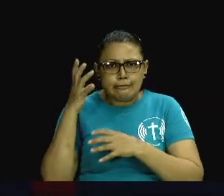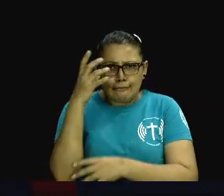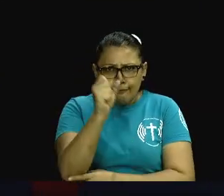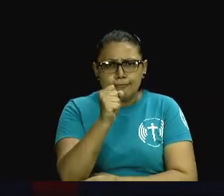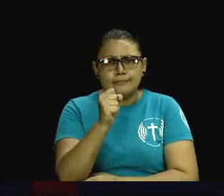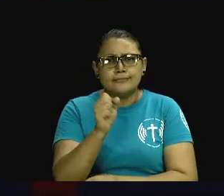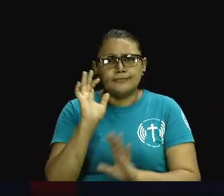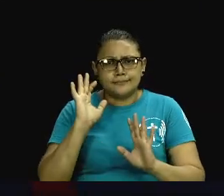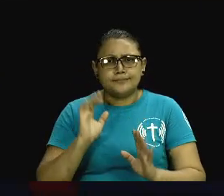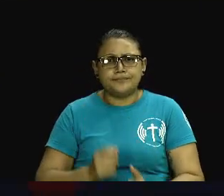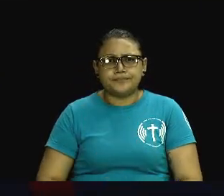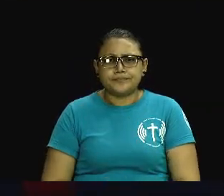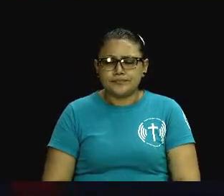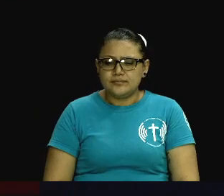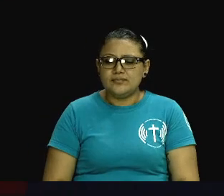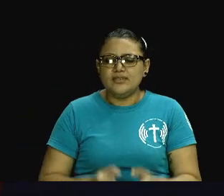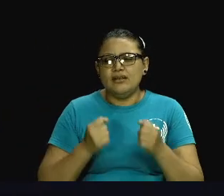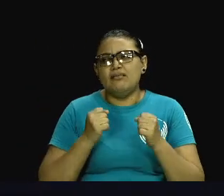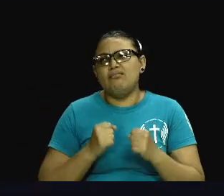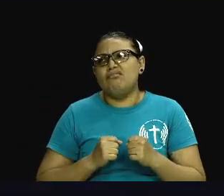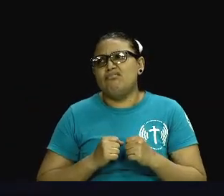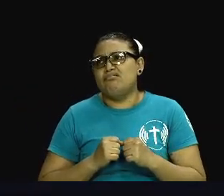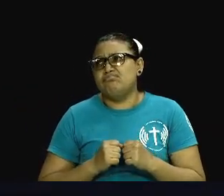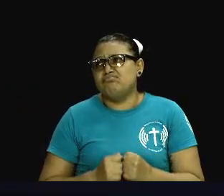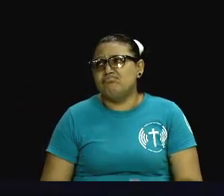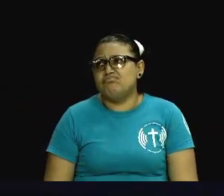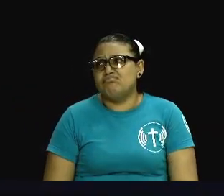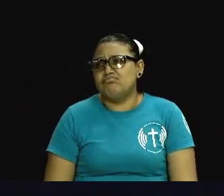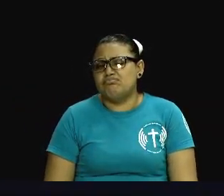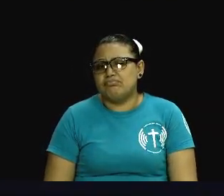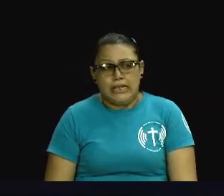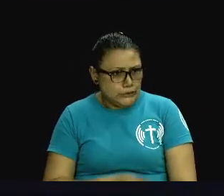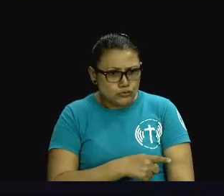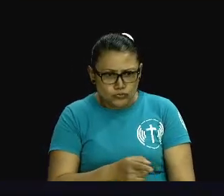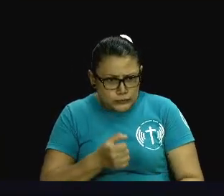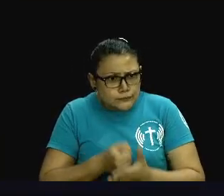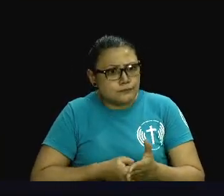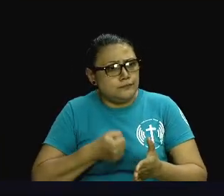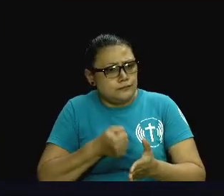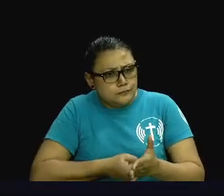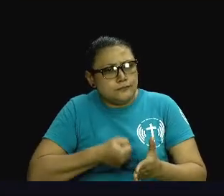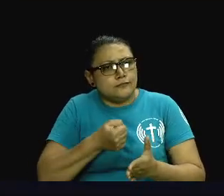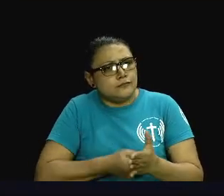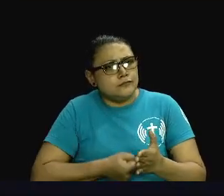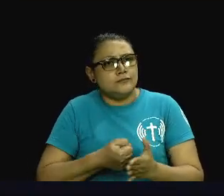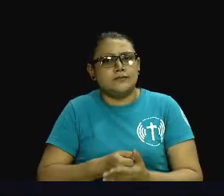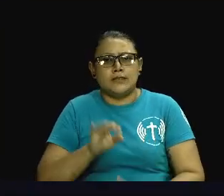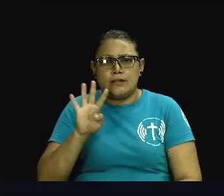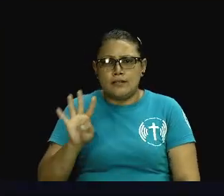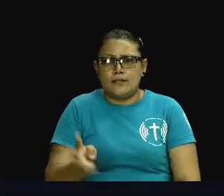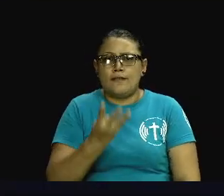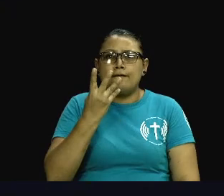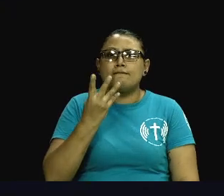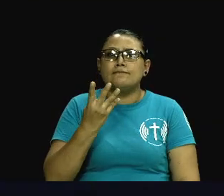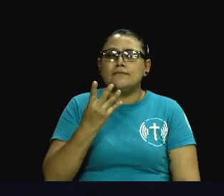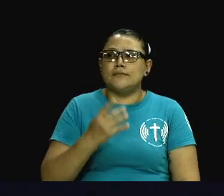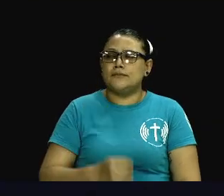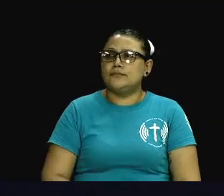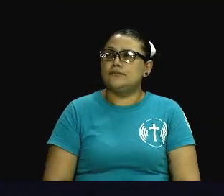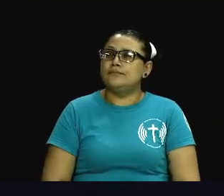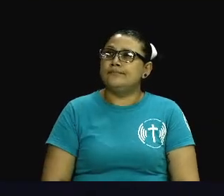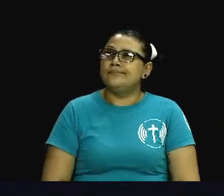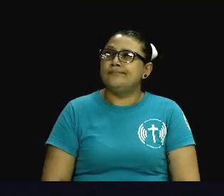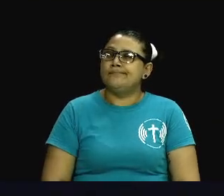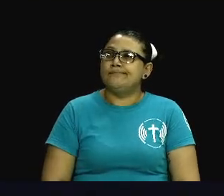subir no te quedes sentado sube sube esfuérzate y la cuarta vez que dijo